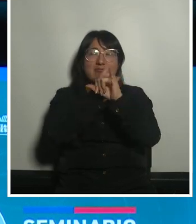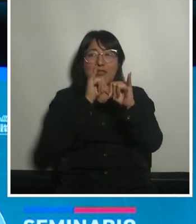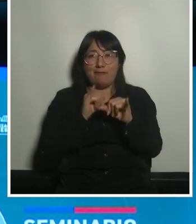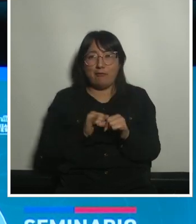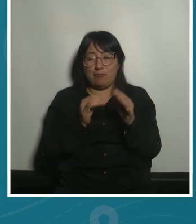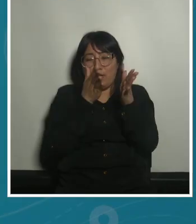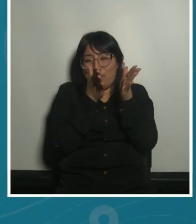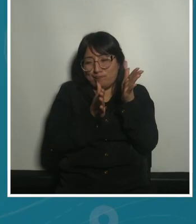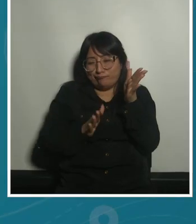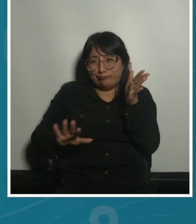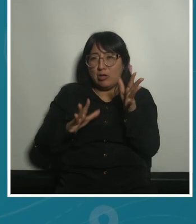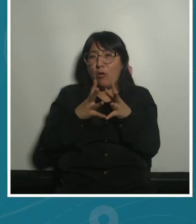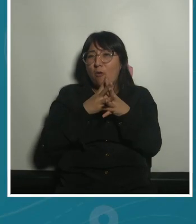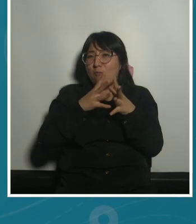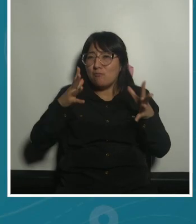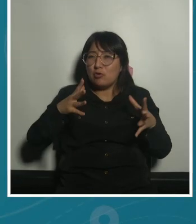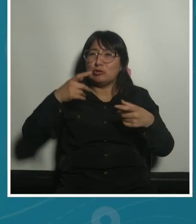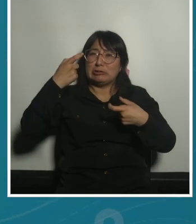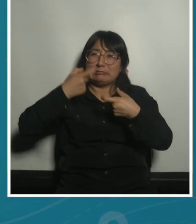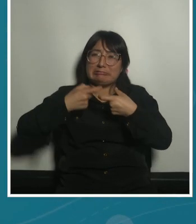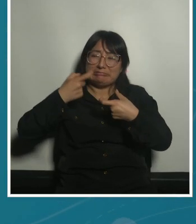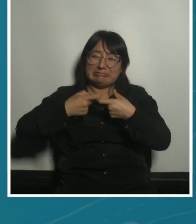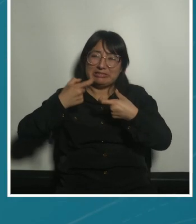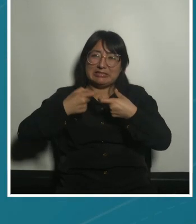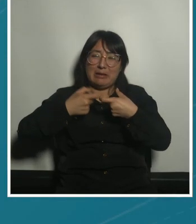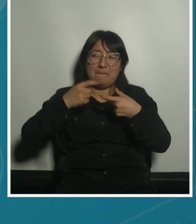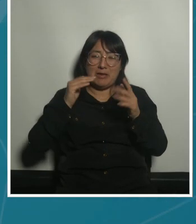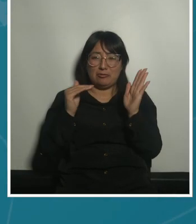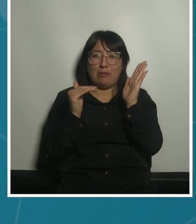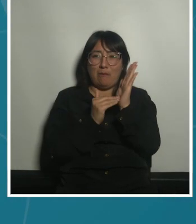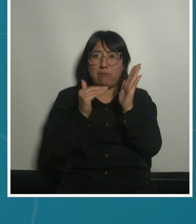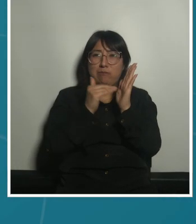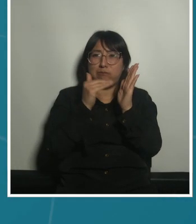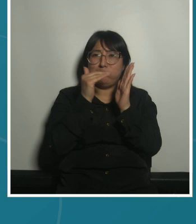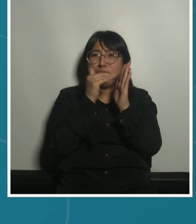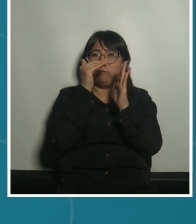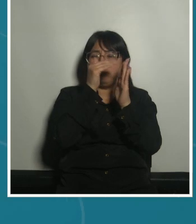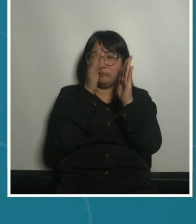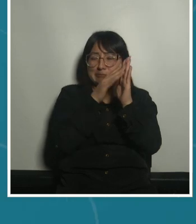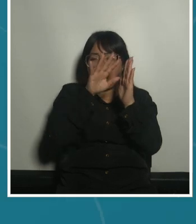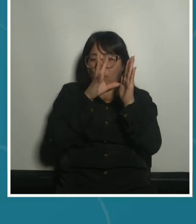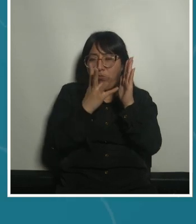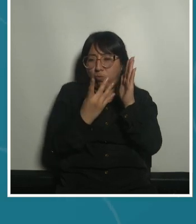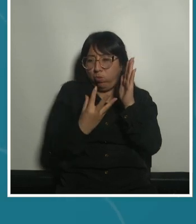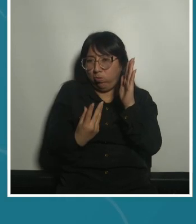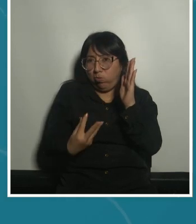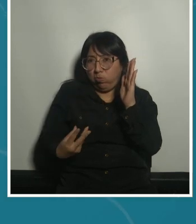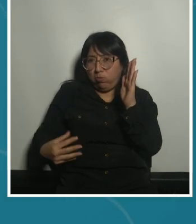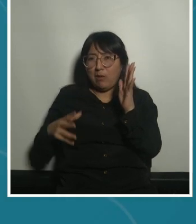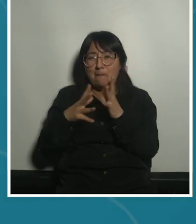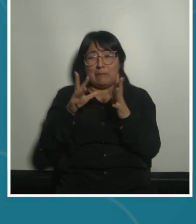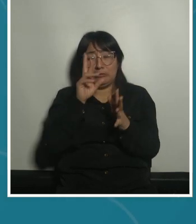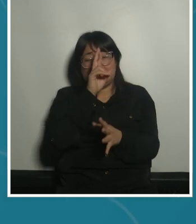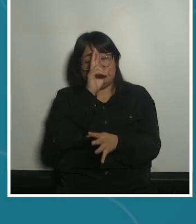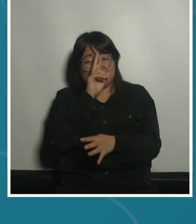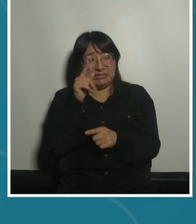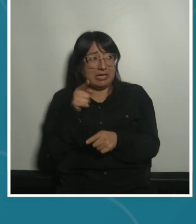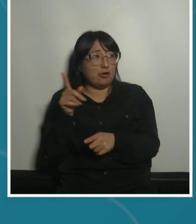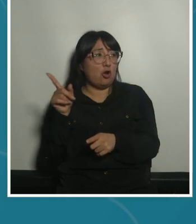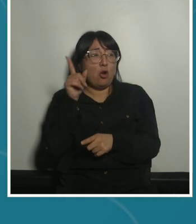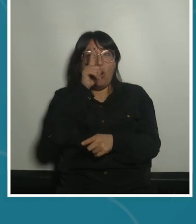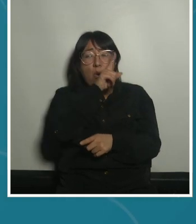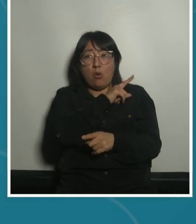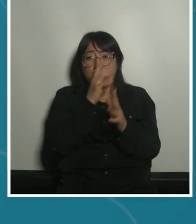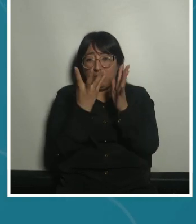sutura, muchos bloques de cemento incorporados ahí a los socavones, es una cosa muy extraña. El último